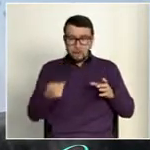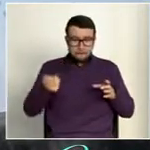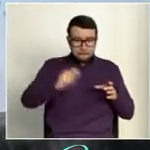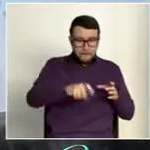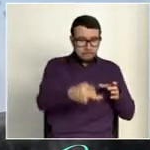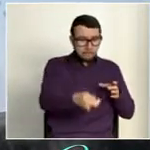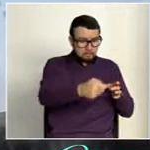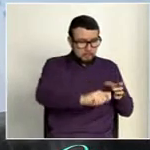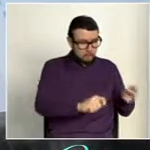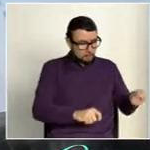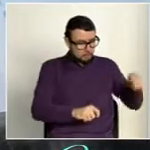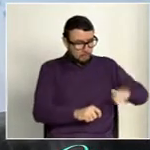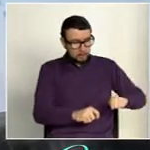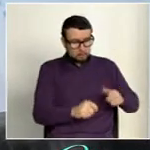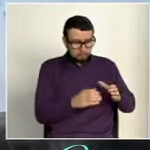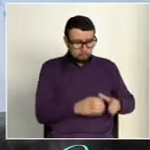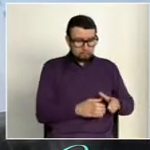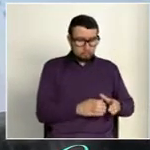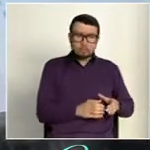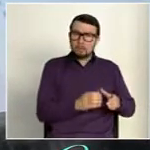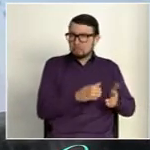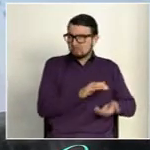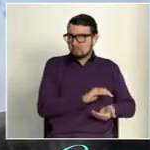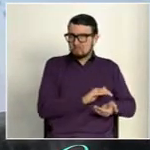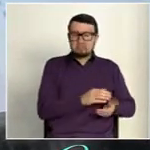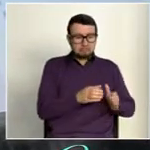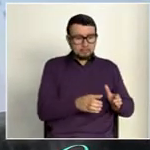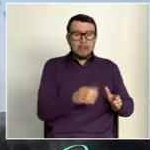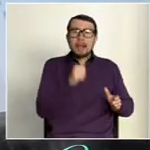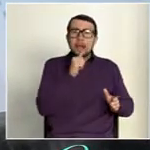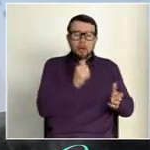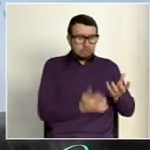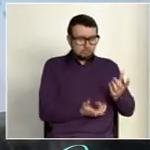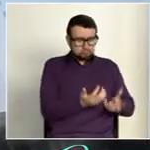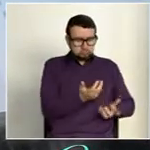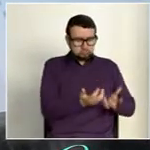una infusión de unos 200 mililitros de agua, hace